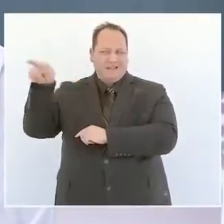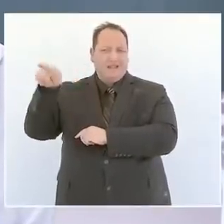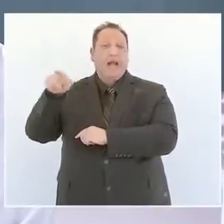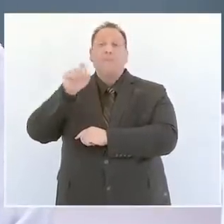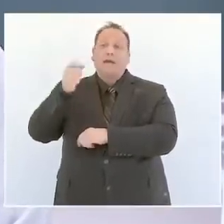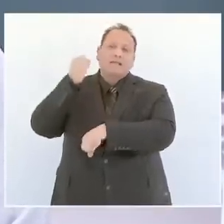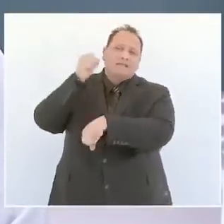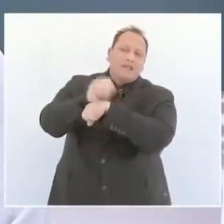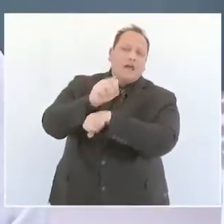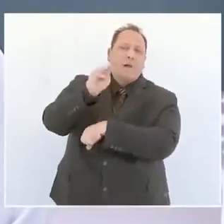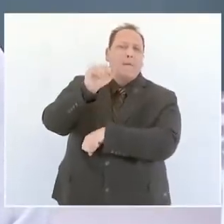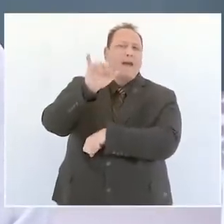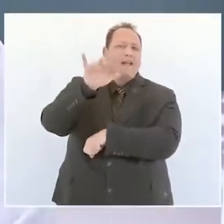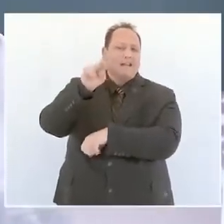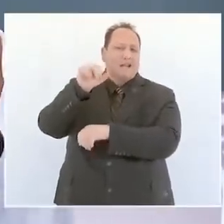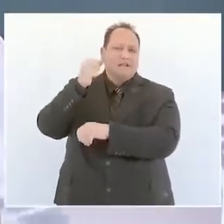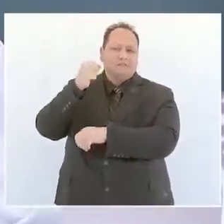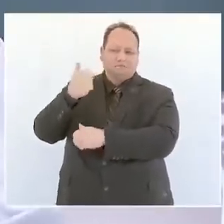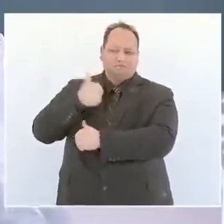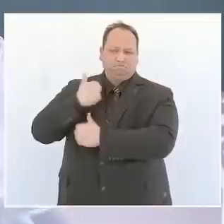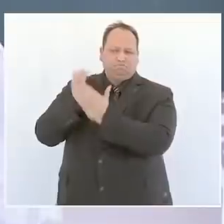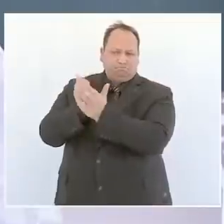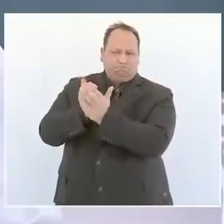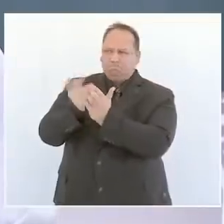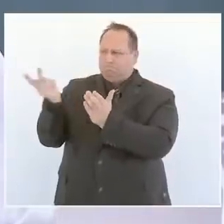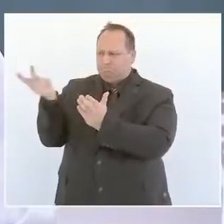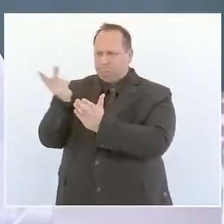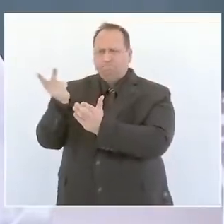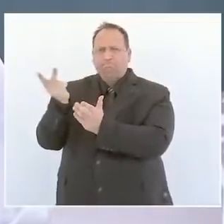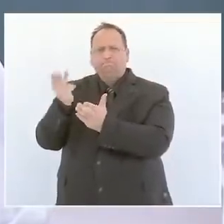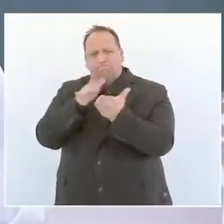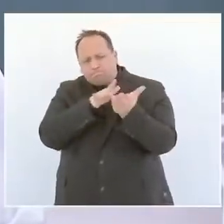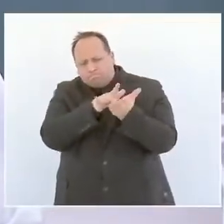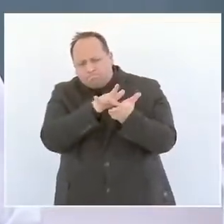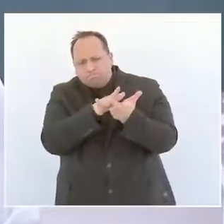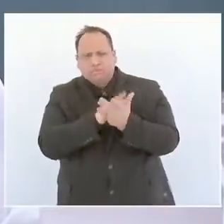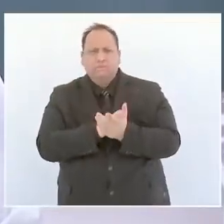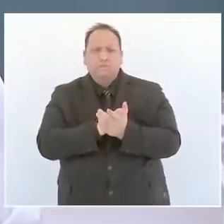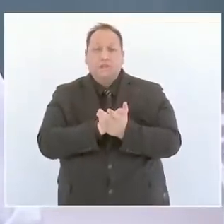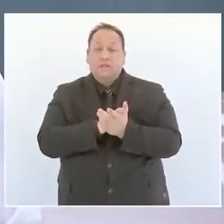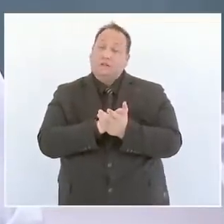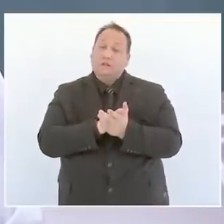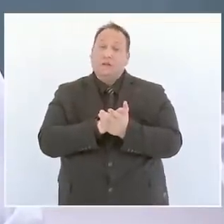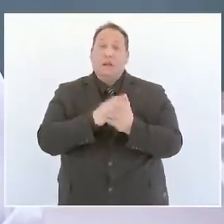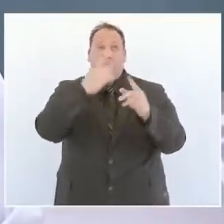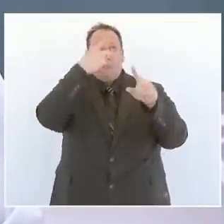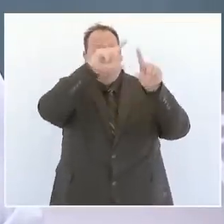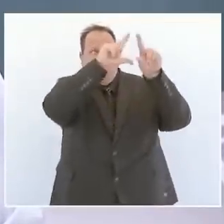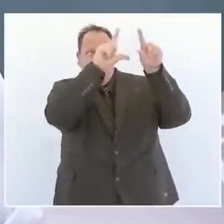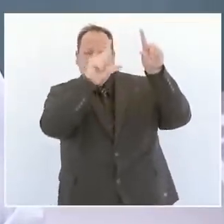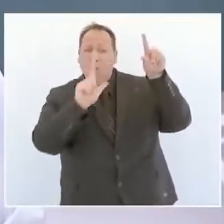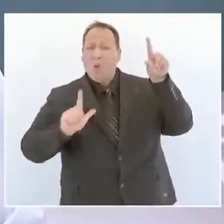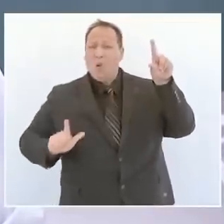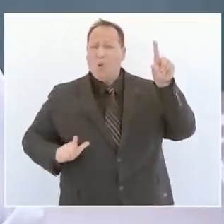de Marina, dos instituciones que son pilares del Estado